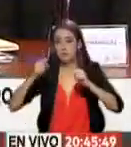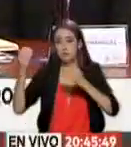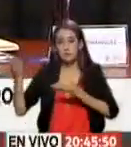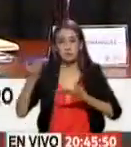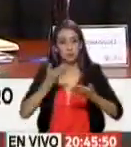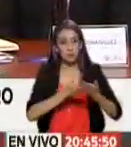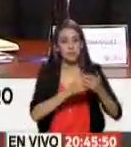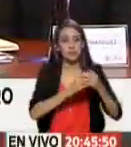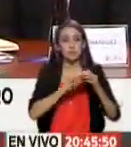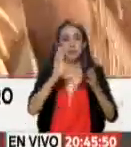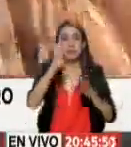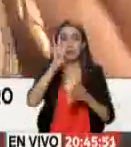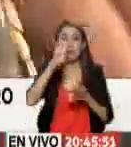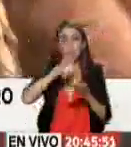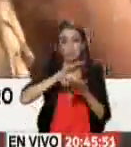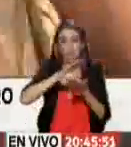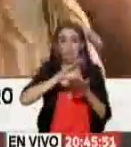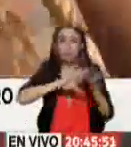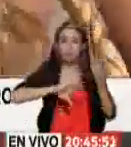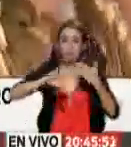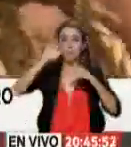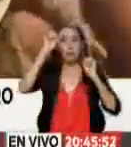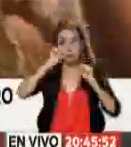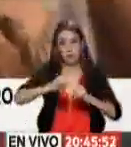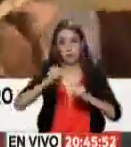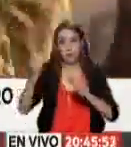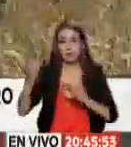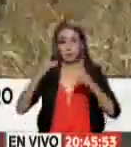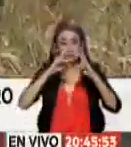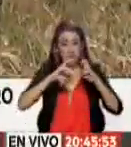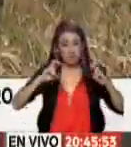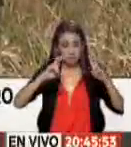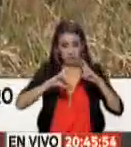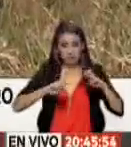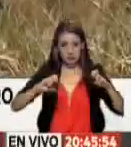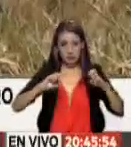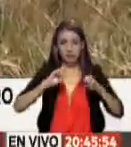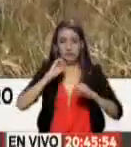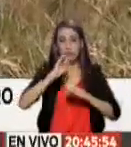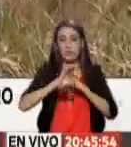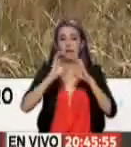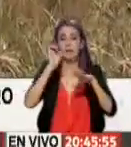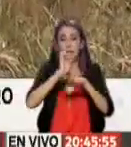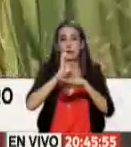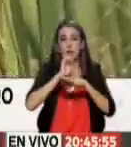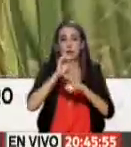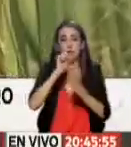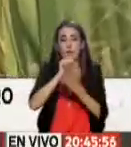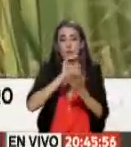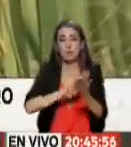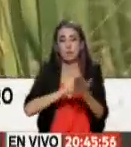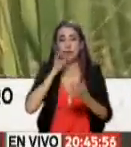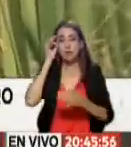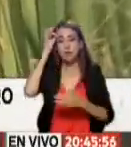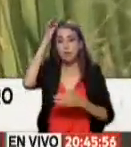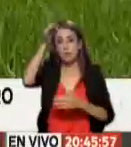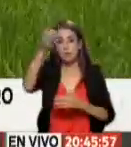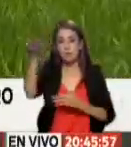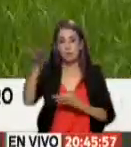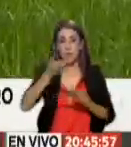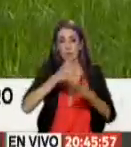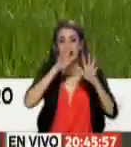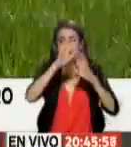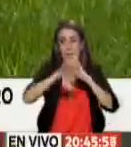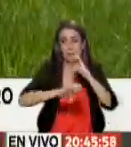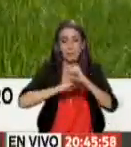del INIAP y señalaron que pueden aportar con capacitación a investigadores nacionales, estudios de proyección sobre la realidad del agro en 10 años